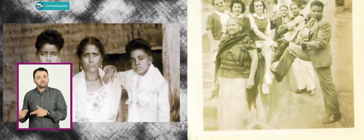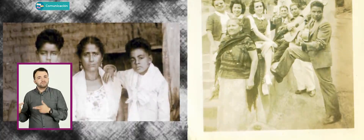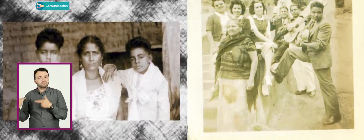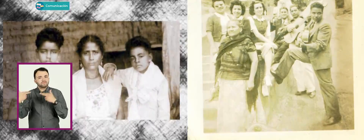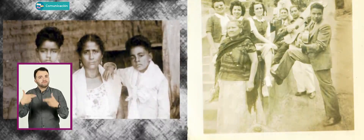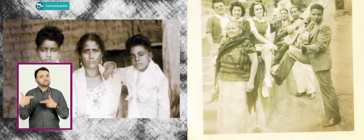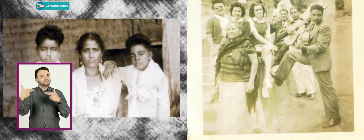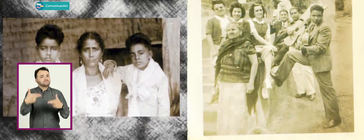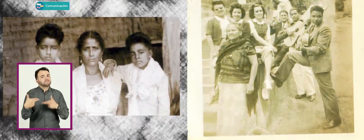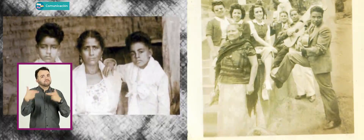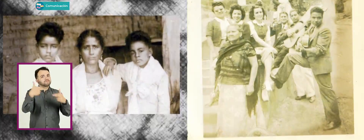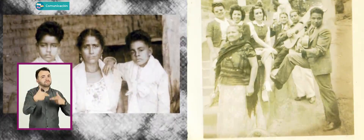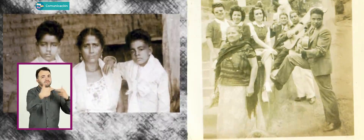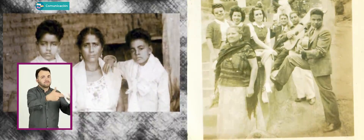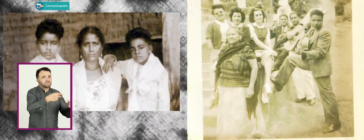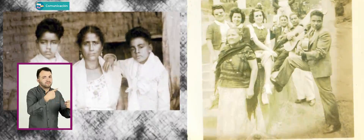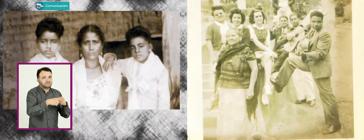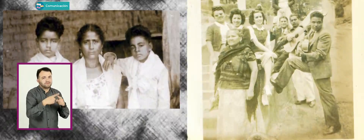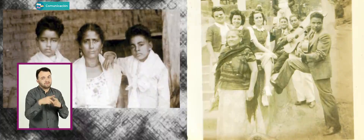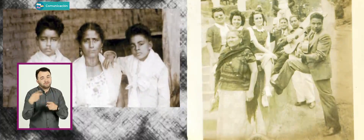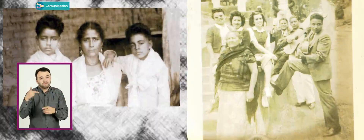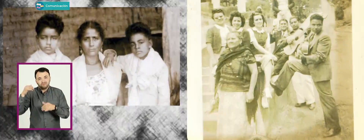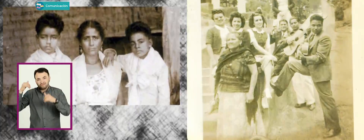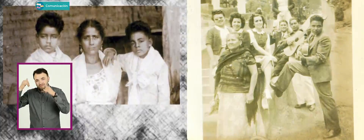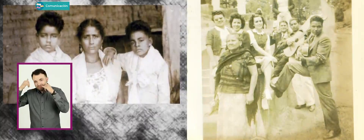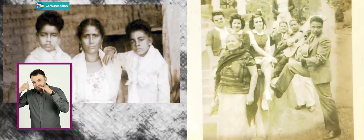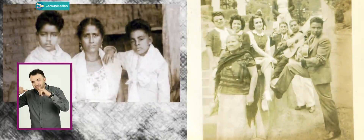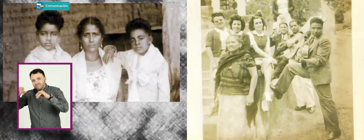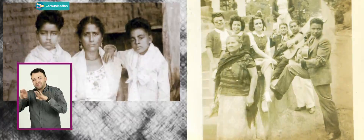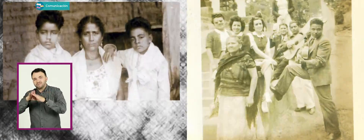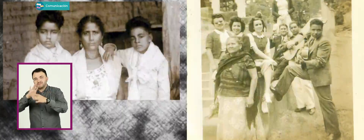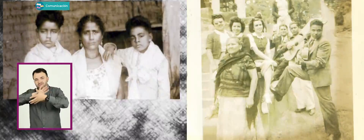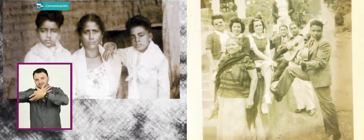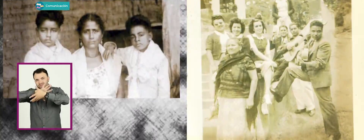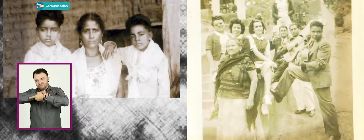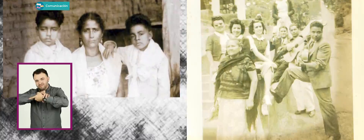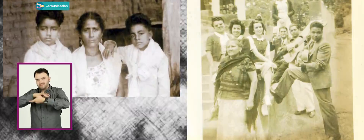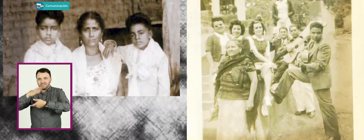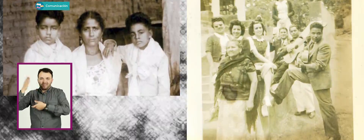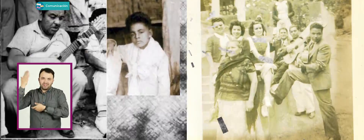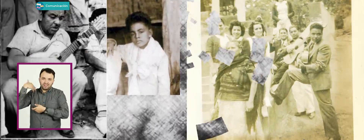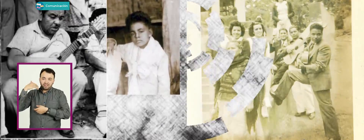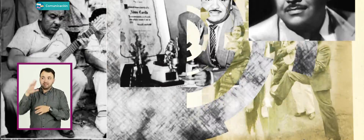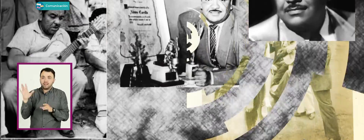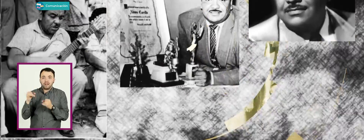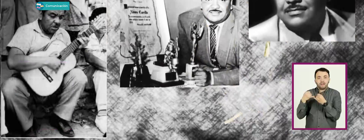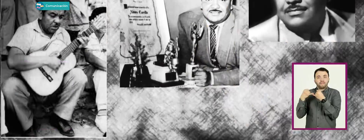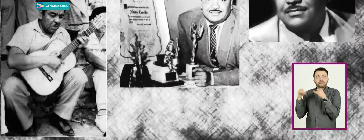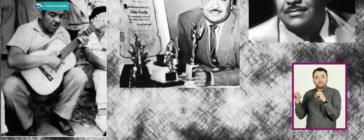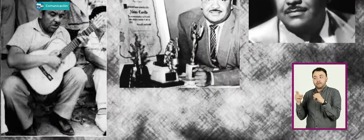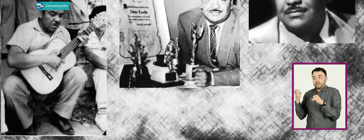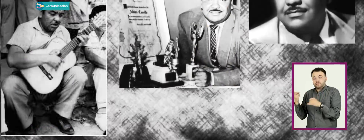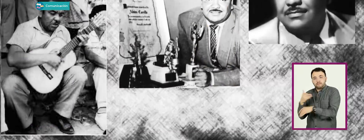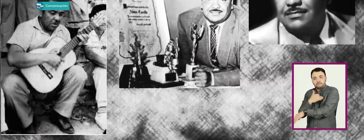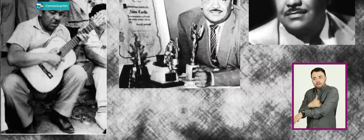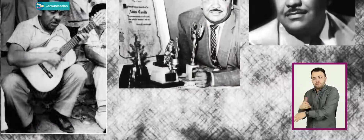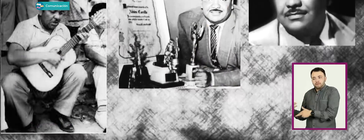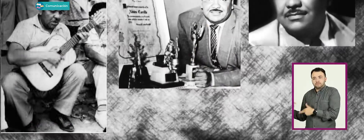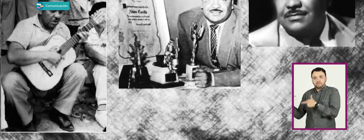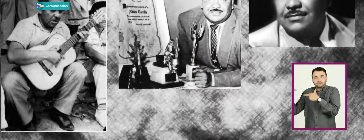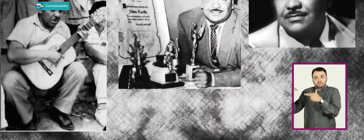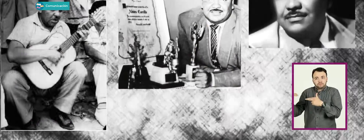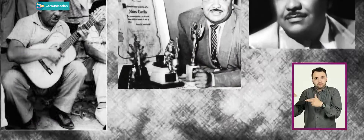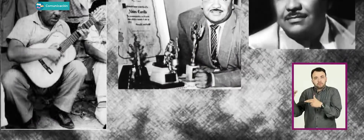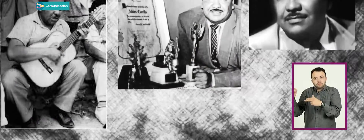las 3 raíces, descendiente de cimarrones, digamos, los esclavos que se rebelaron e independizaron, por otro lado